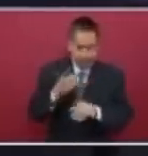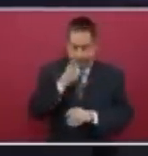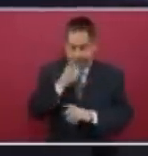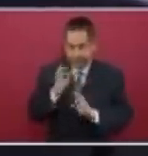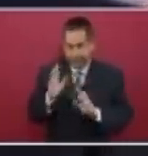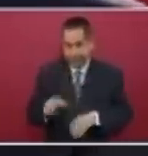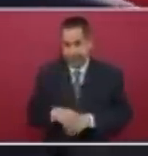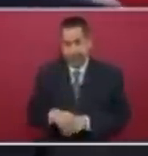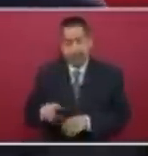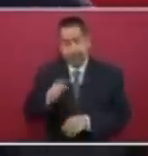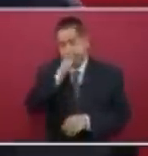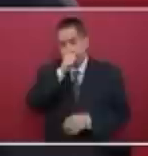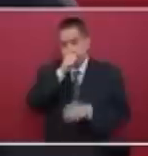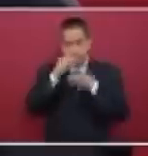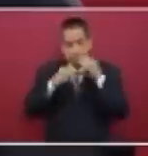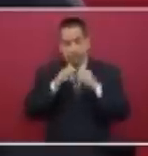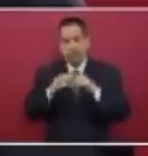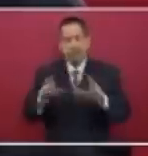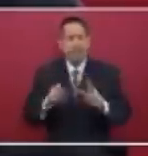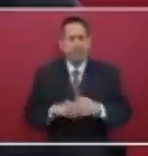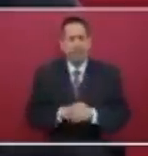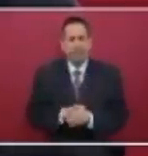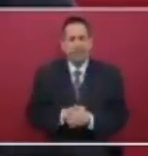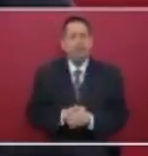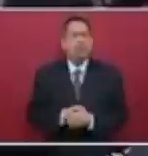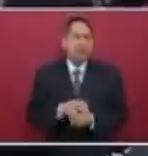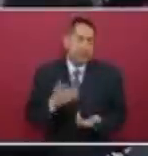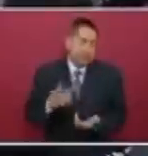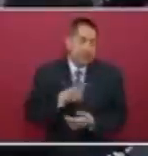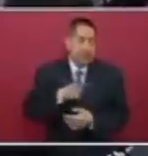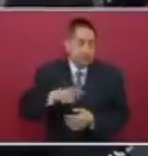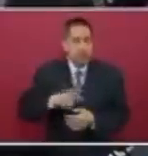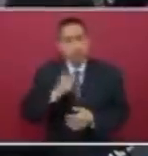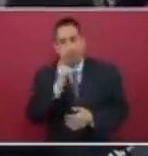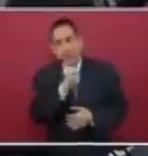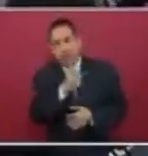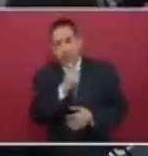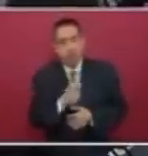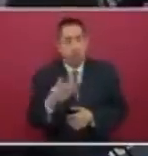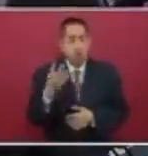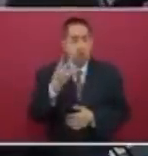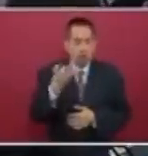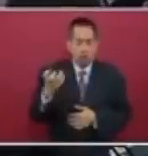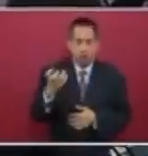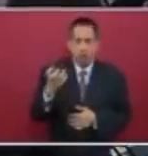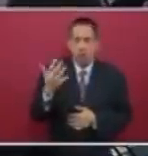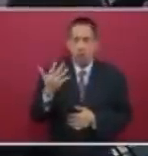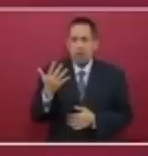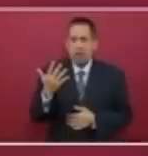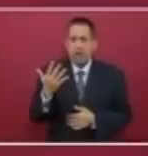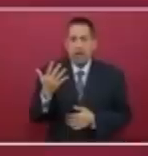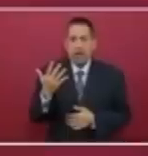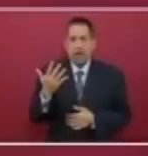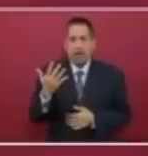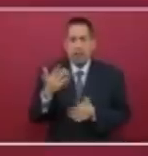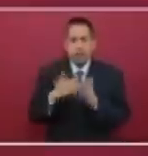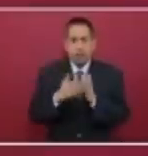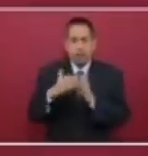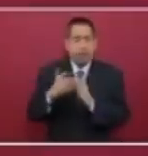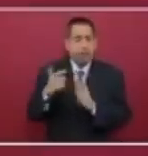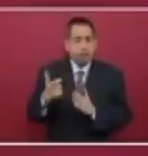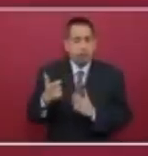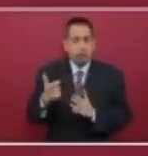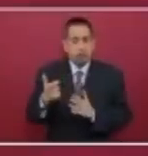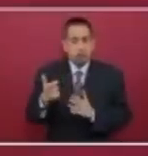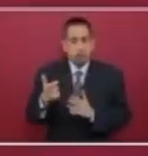saco este esta información pues si tenemos que pagar 450 millones de pesos